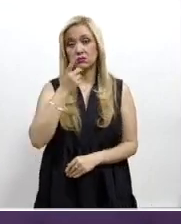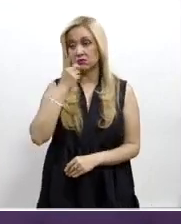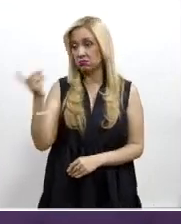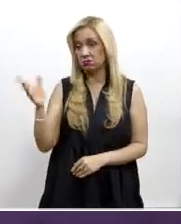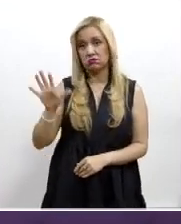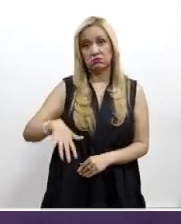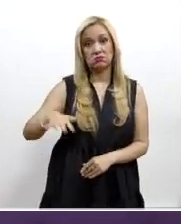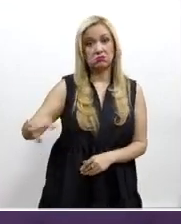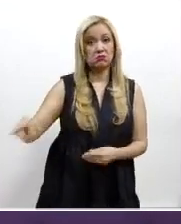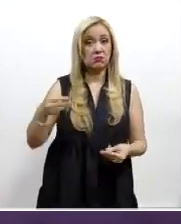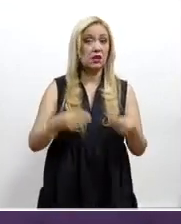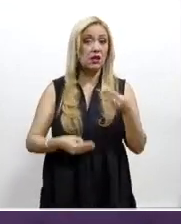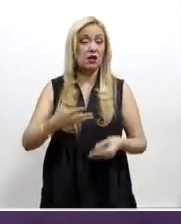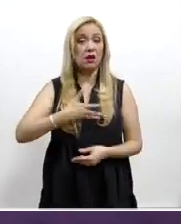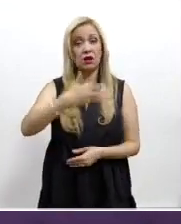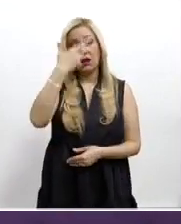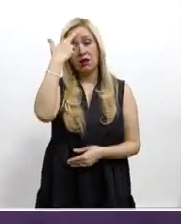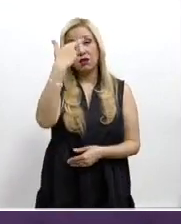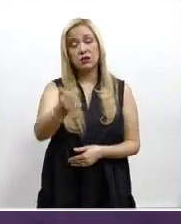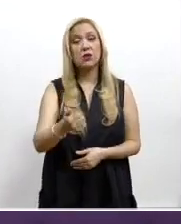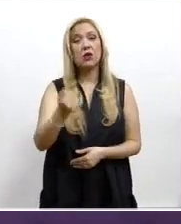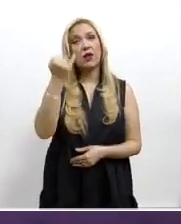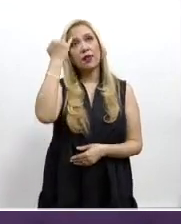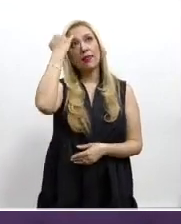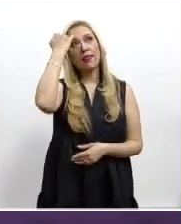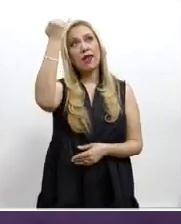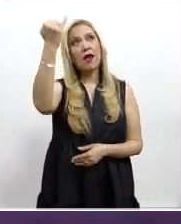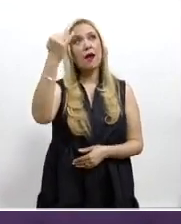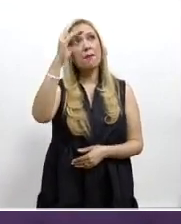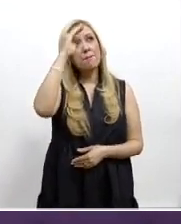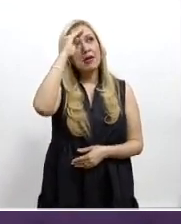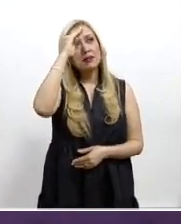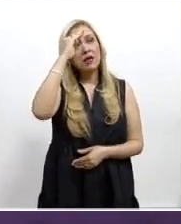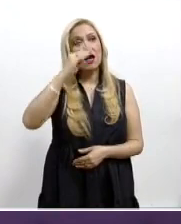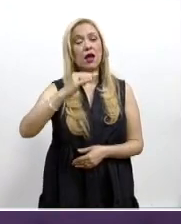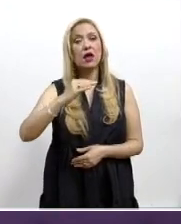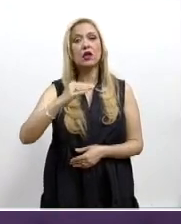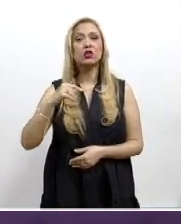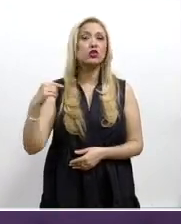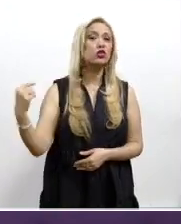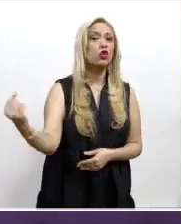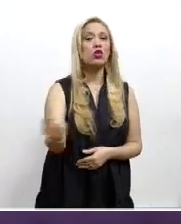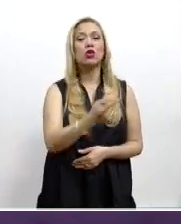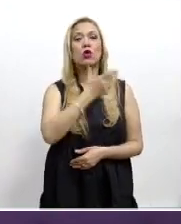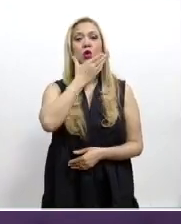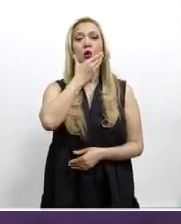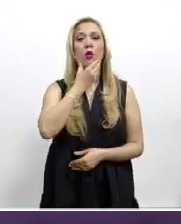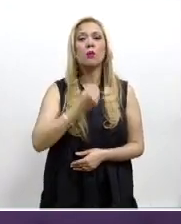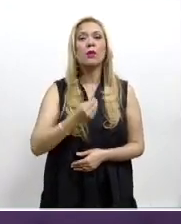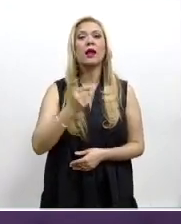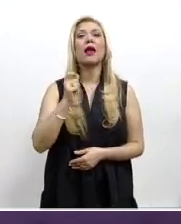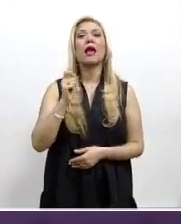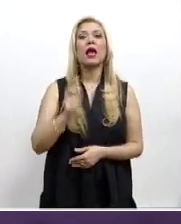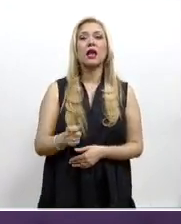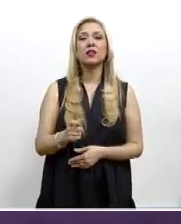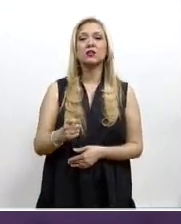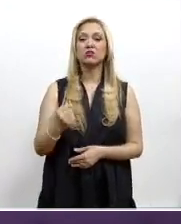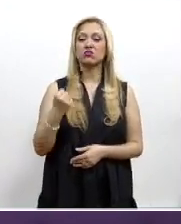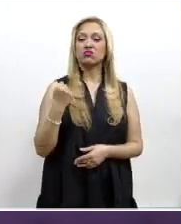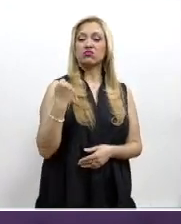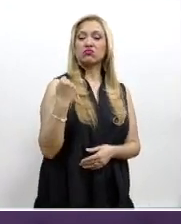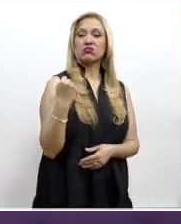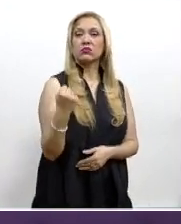el magistrado, ¿no? Esa idea es la que nos debe de llevar a entender que toda masculinidad es hegemónica, no existe la masculinidad